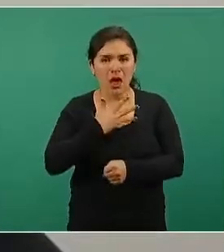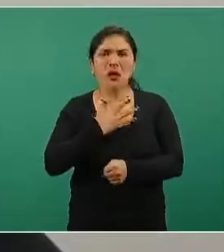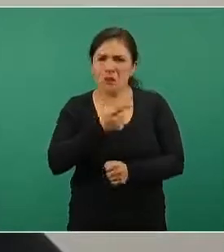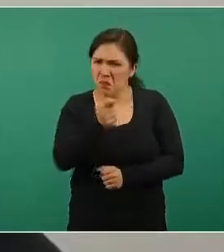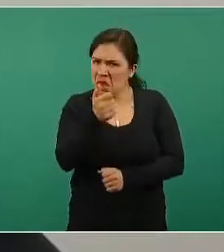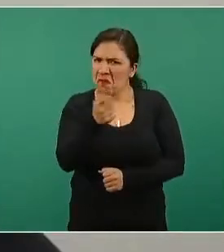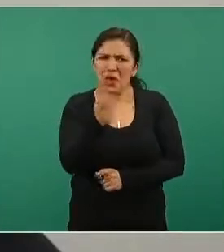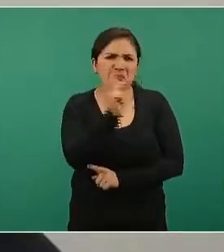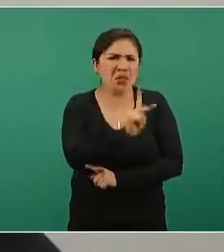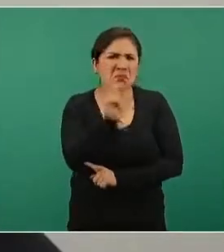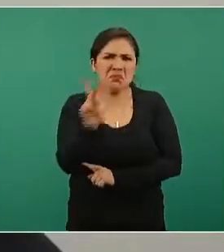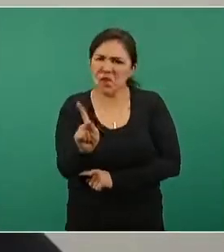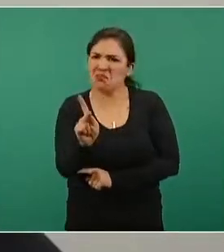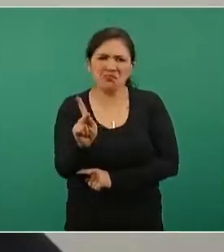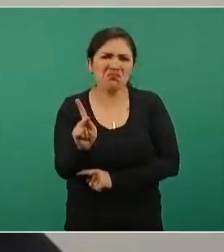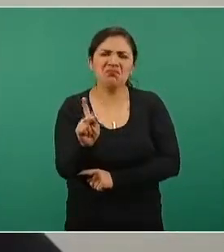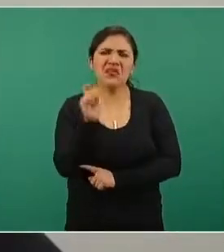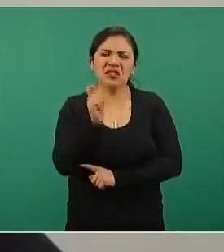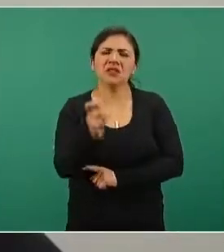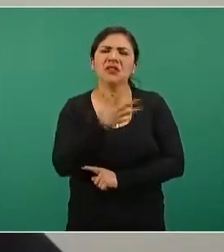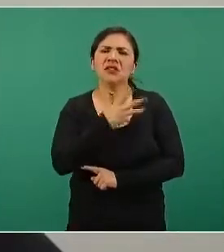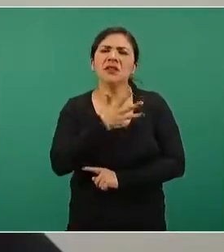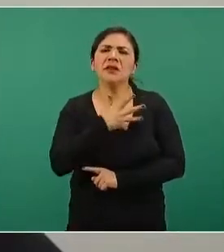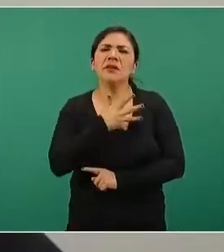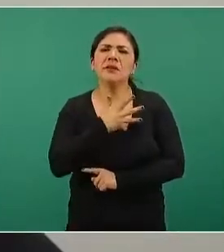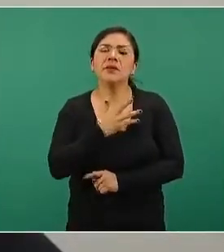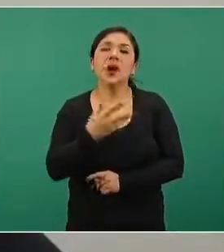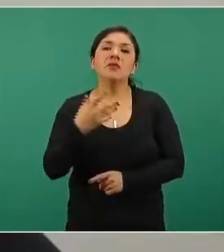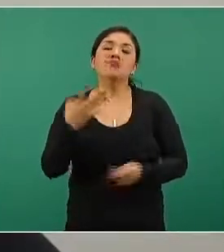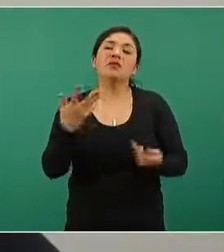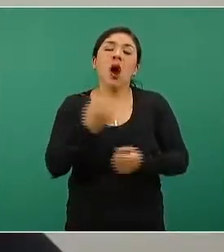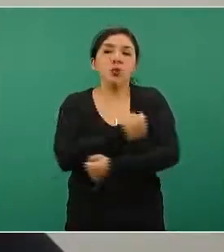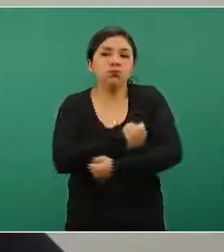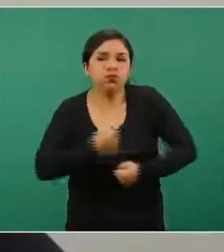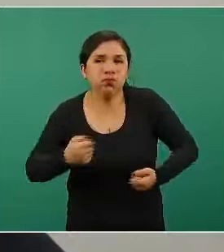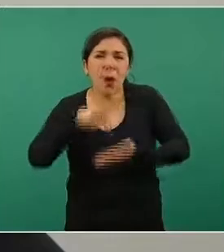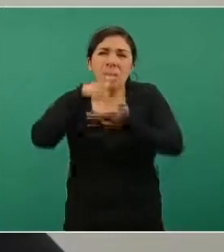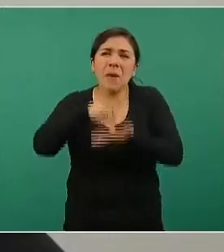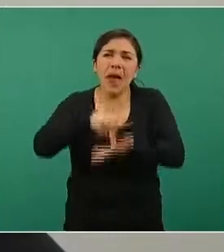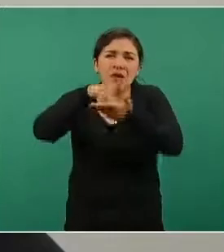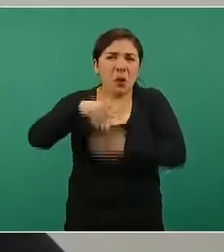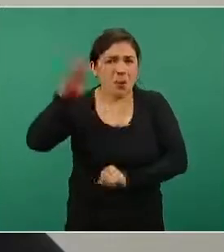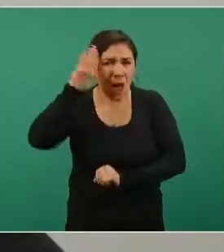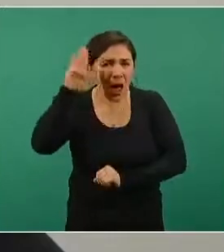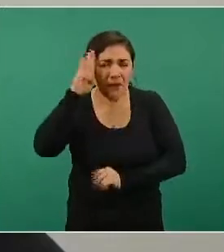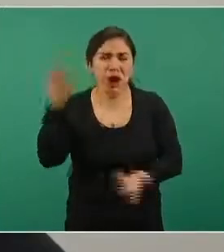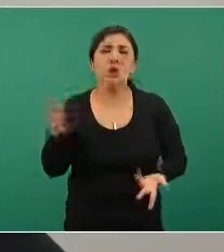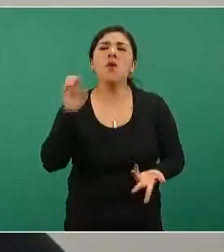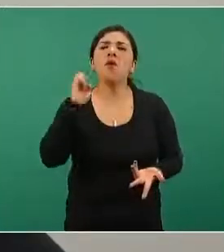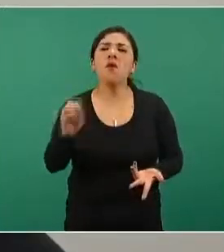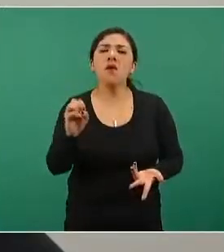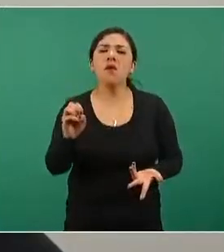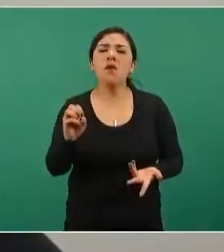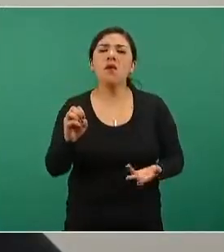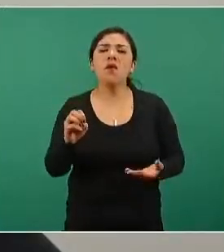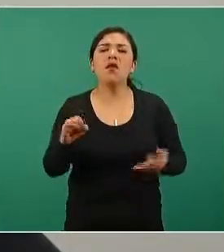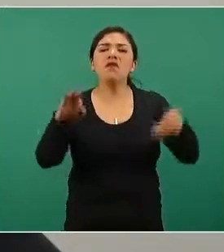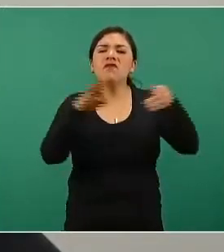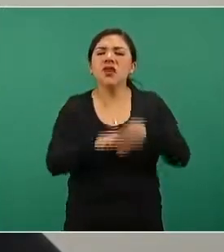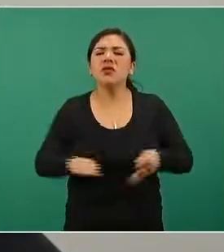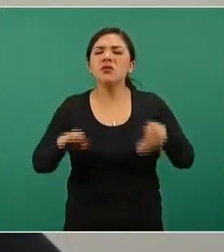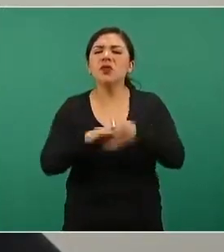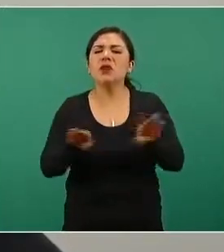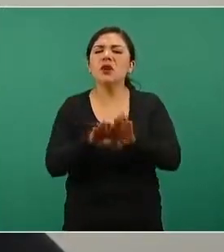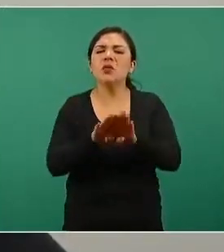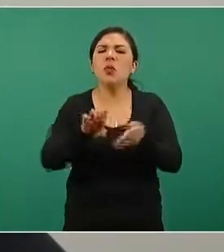similar, es decir, la presencia de obesidad y sobrepeso, la presencia de y sus frecuencias